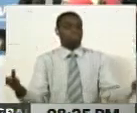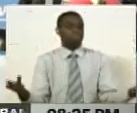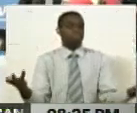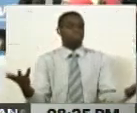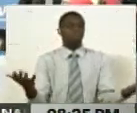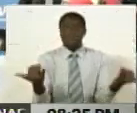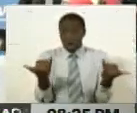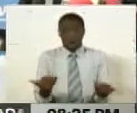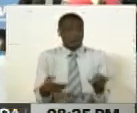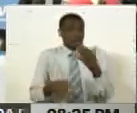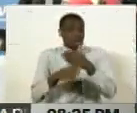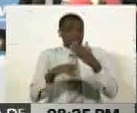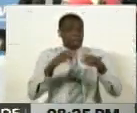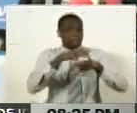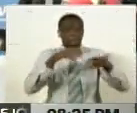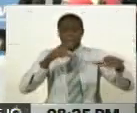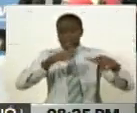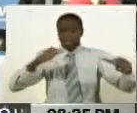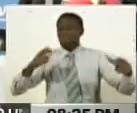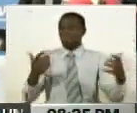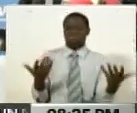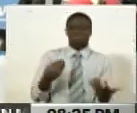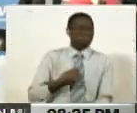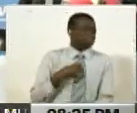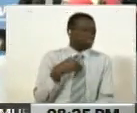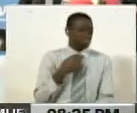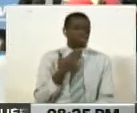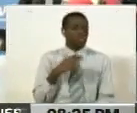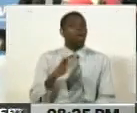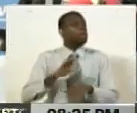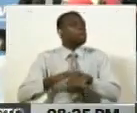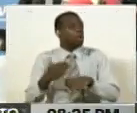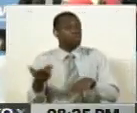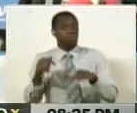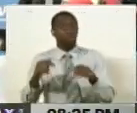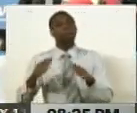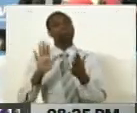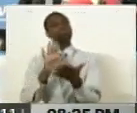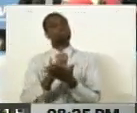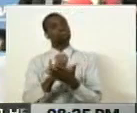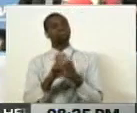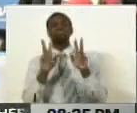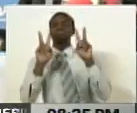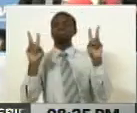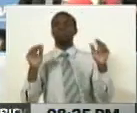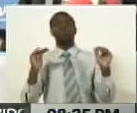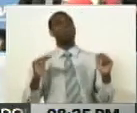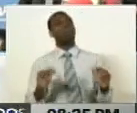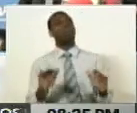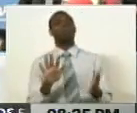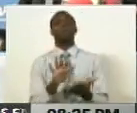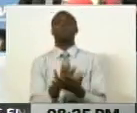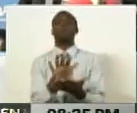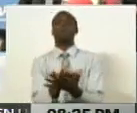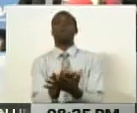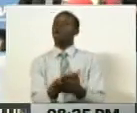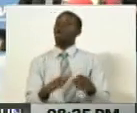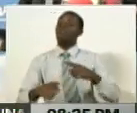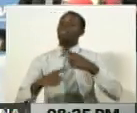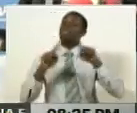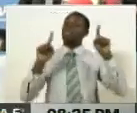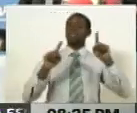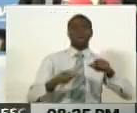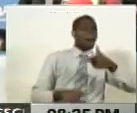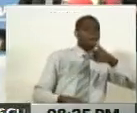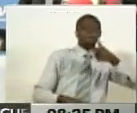repudiando este tipo de eventos, porque una cosa es manifestar pacíficamente y sin armas, y otra es emboscar desde edificios